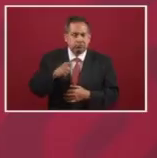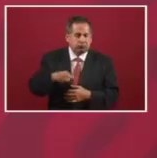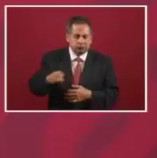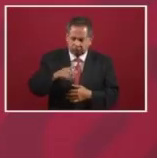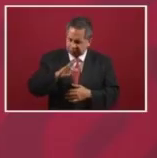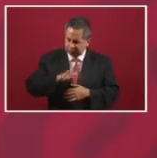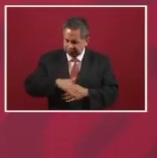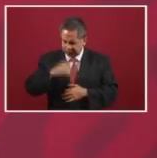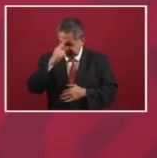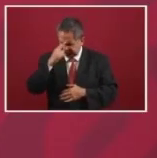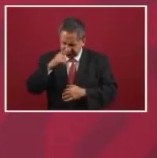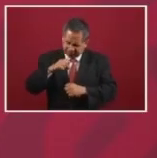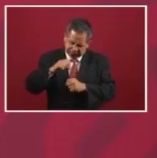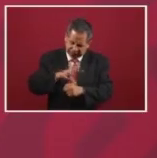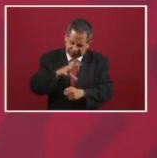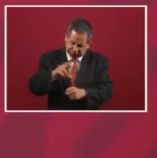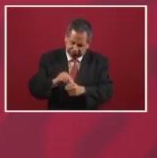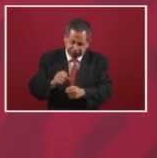absoluta